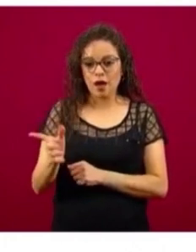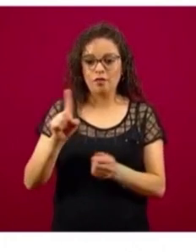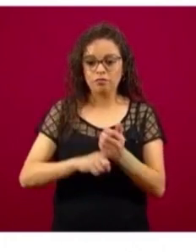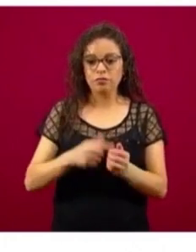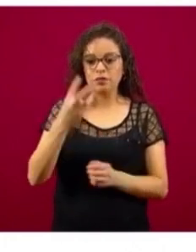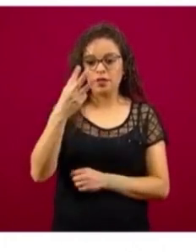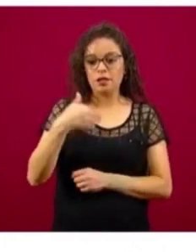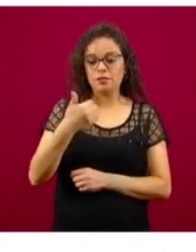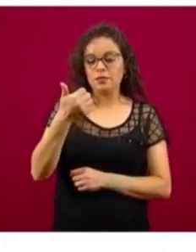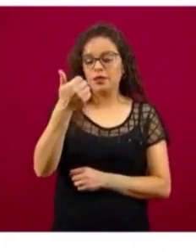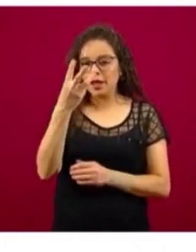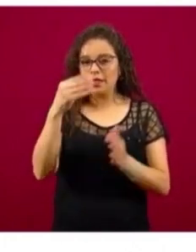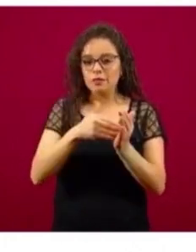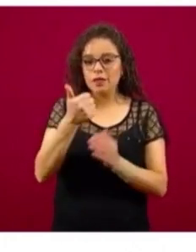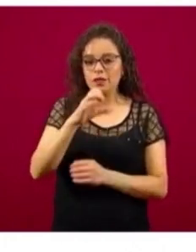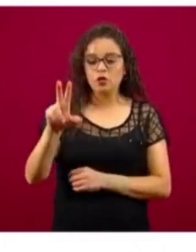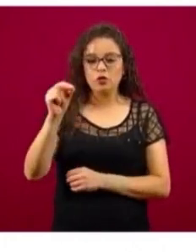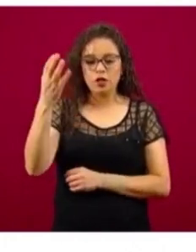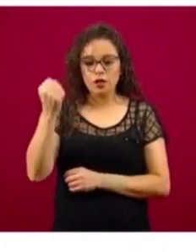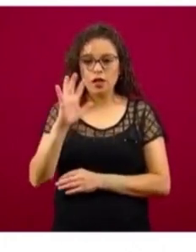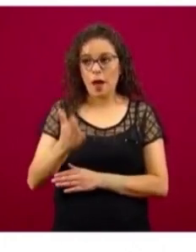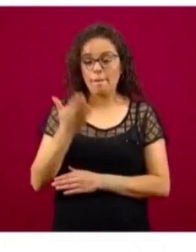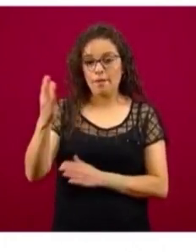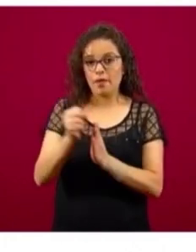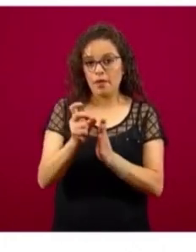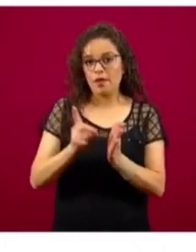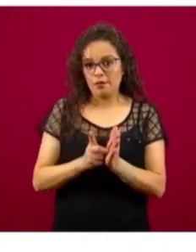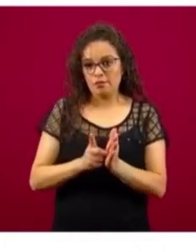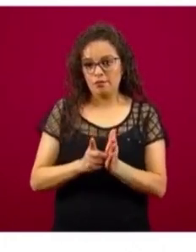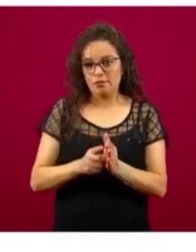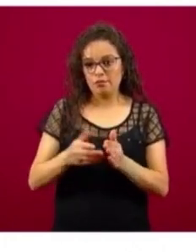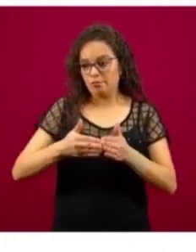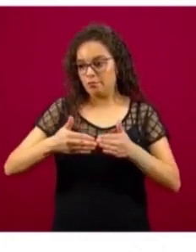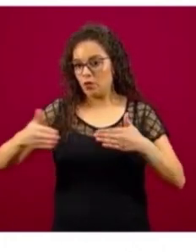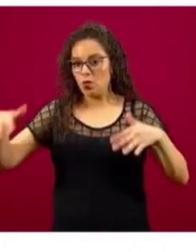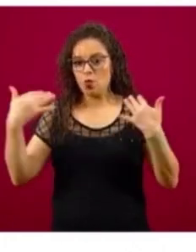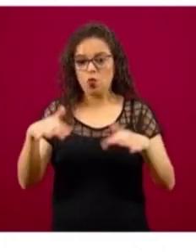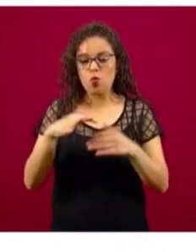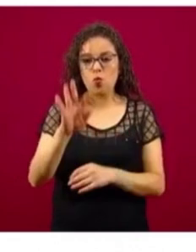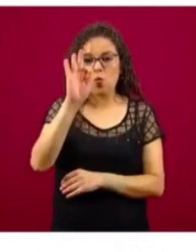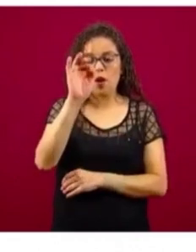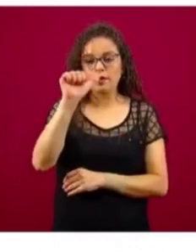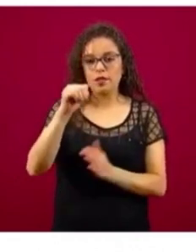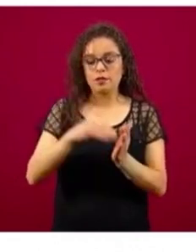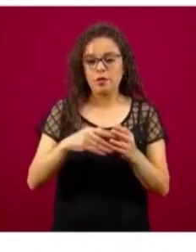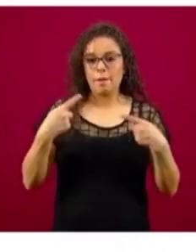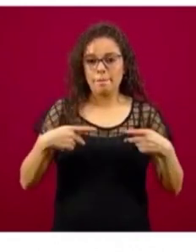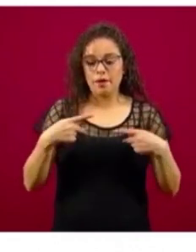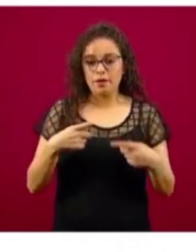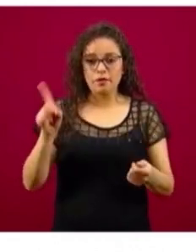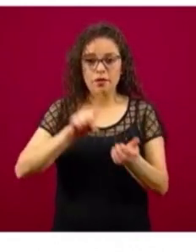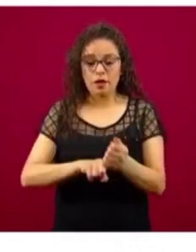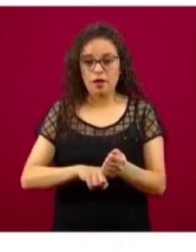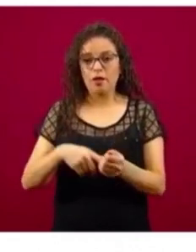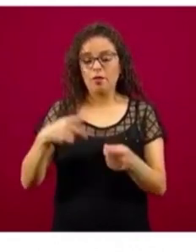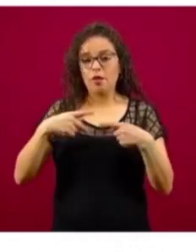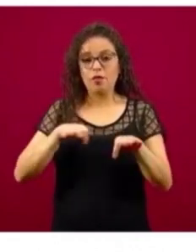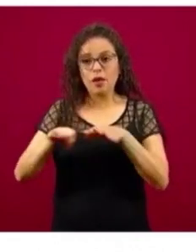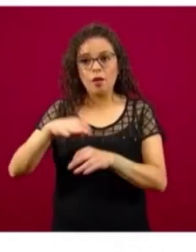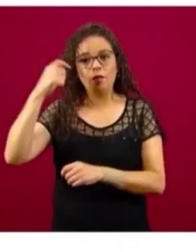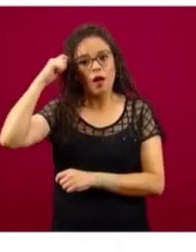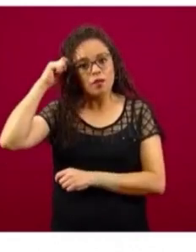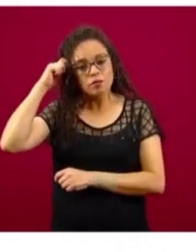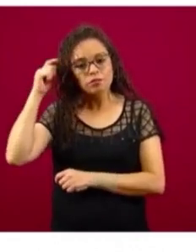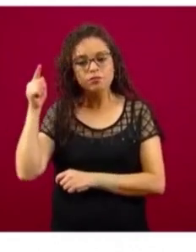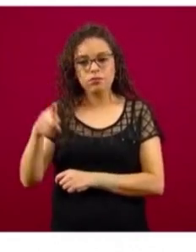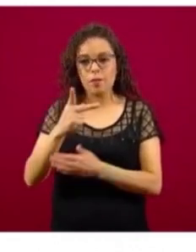de un universo de 46 mil personas entre las trabajadoras del hogar registradas en el proyecto piloto del seguro